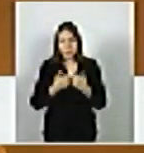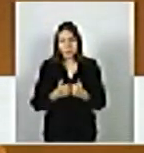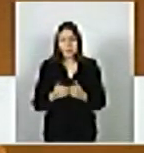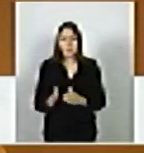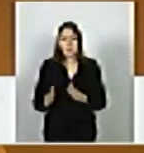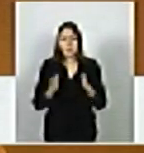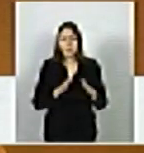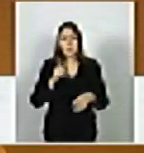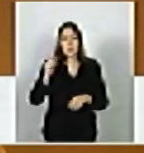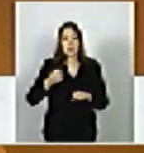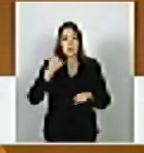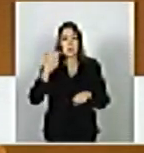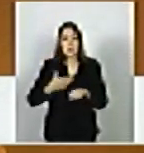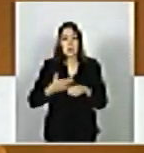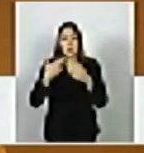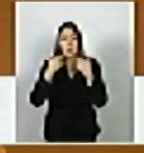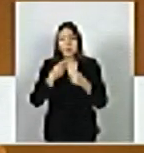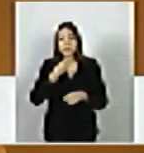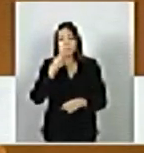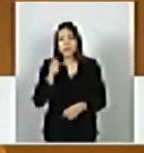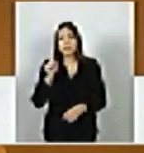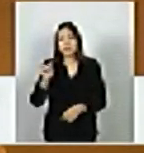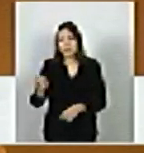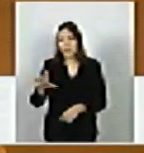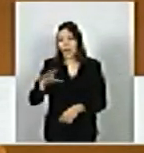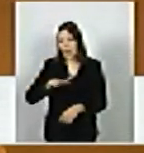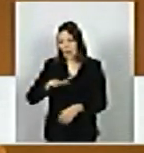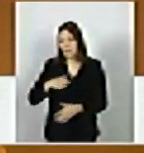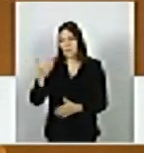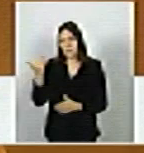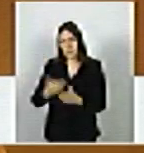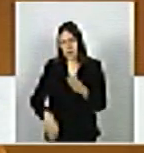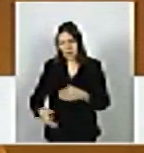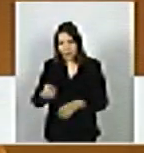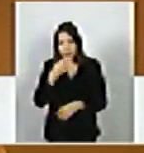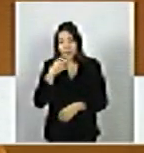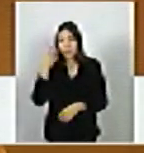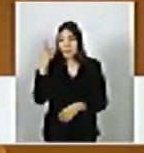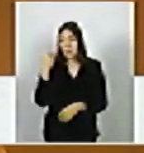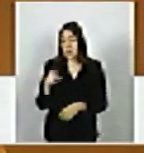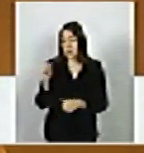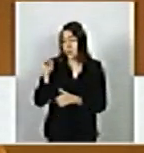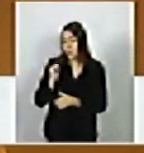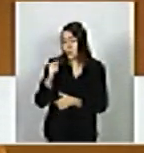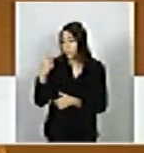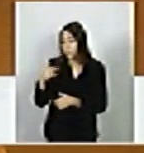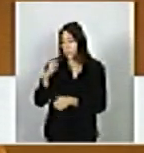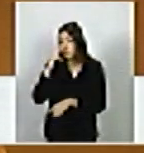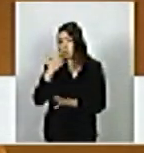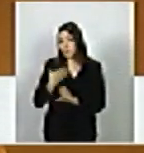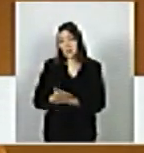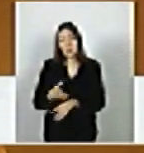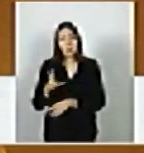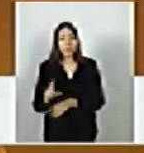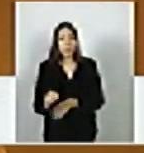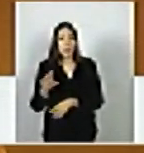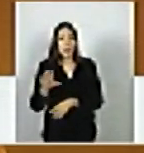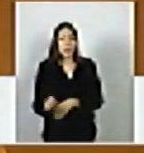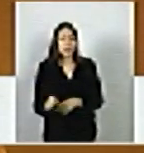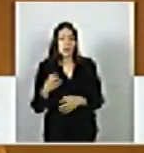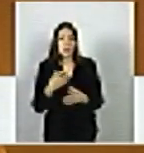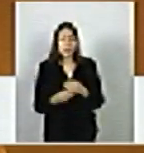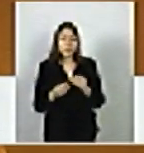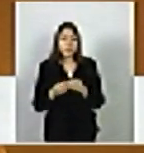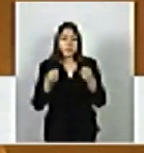de Hacienda asegura que sí hay desabasto, pero que no es su responsabilidad. Es de resaltar que